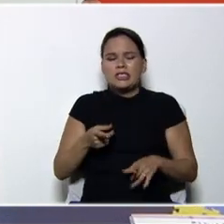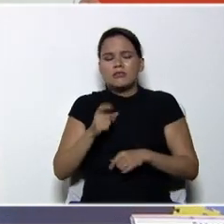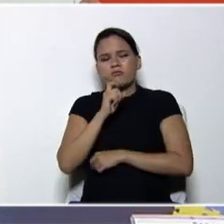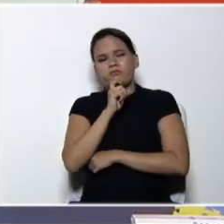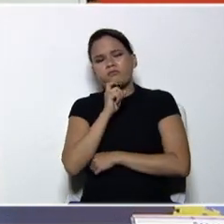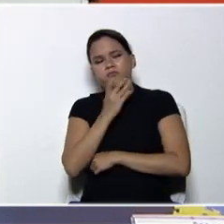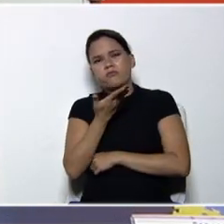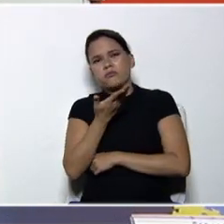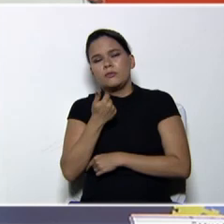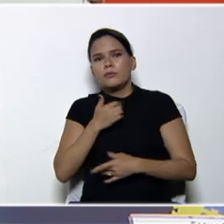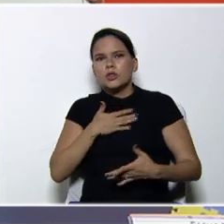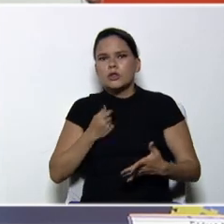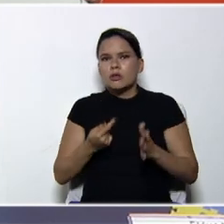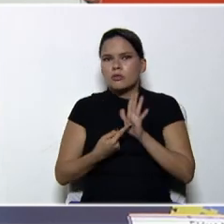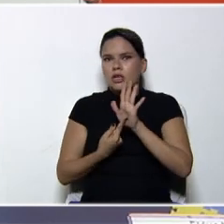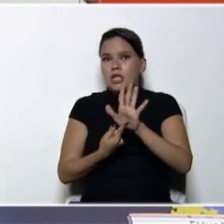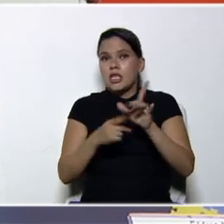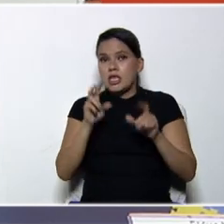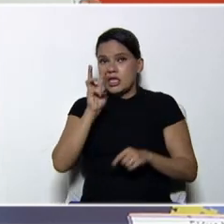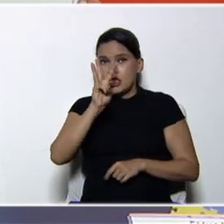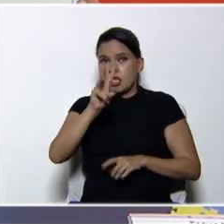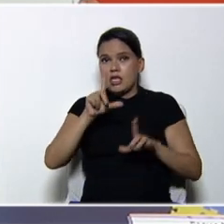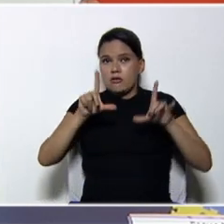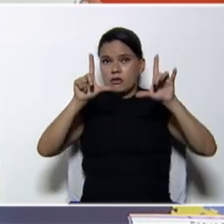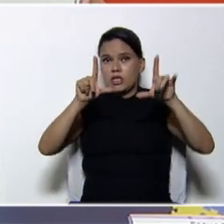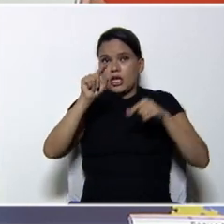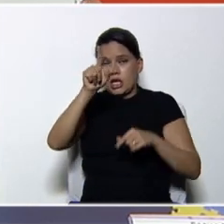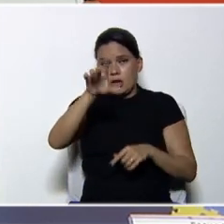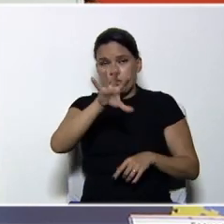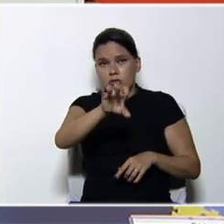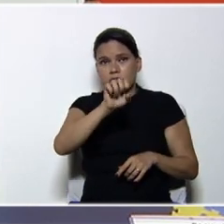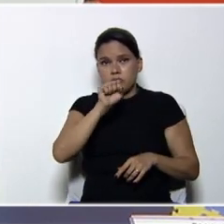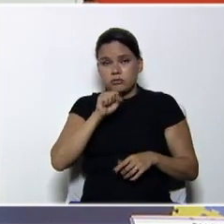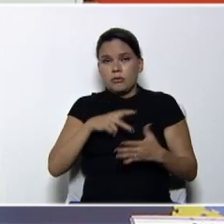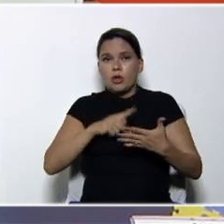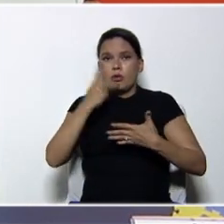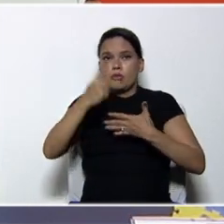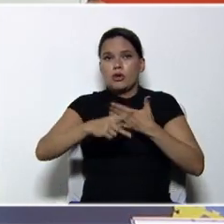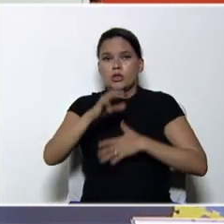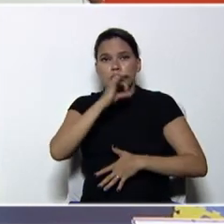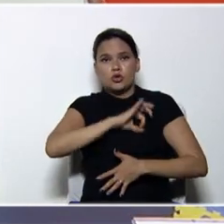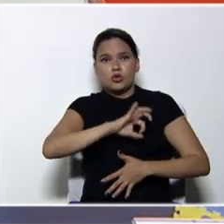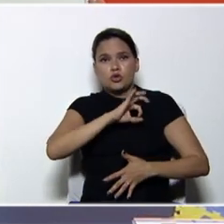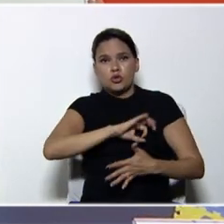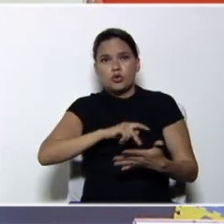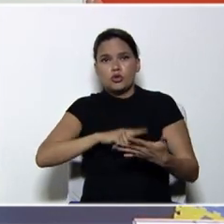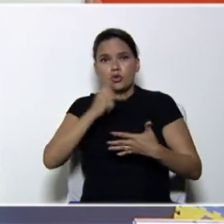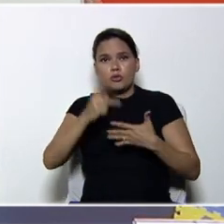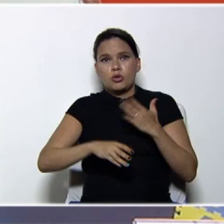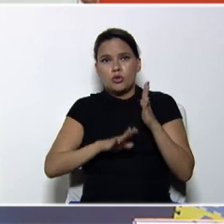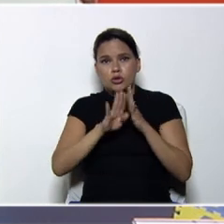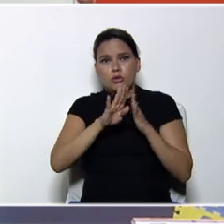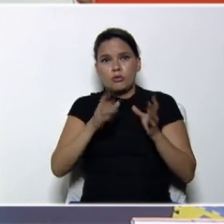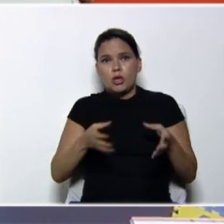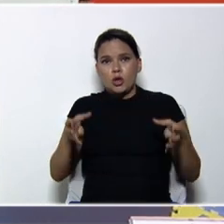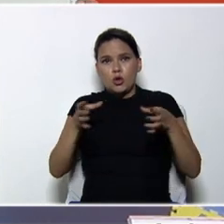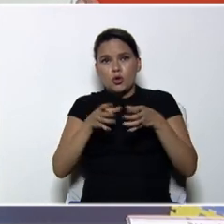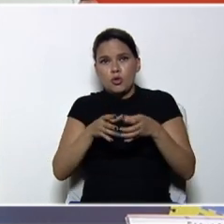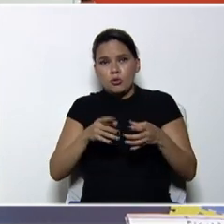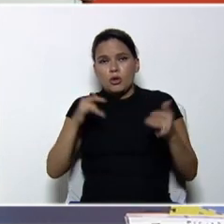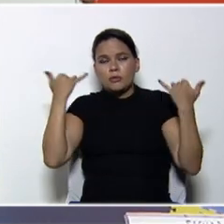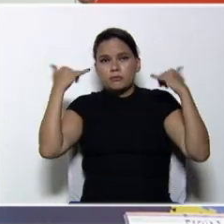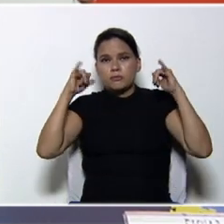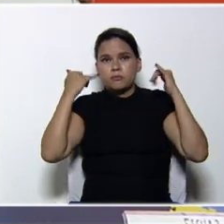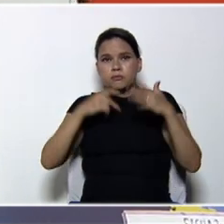¿verdad? Bueno, yo le voy a mostrar 3 fichas a ustedes hoy que las pueden tomar para los proyectos socioproductivos, para los grupos de creación, recreación y producción